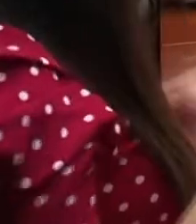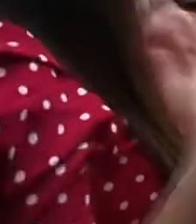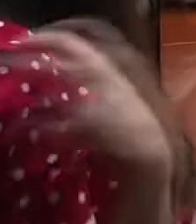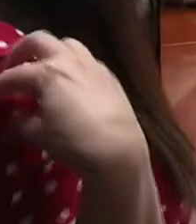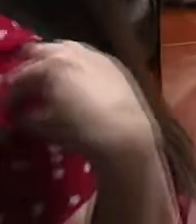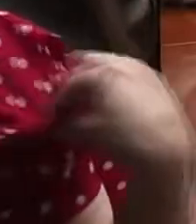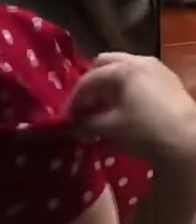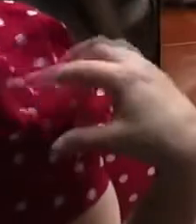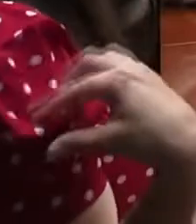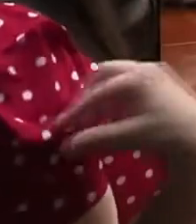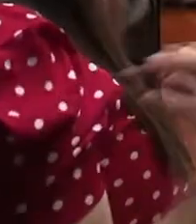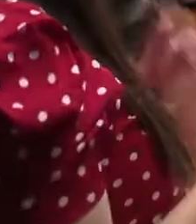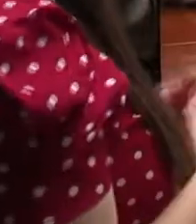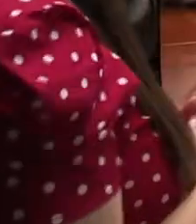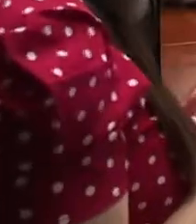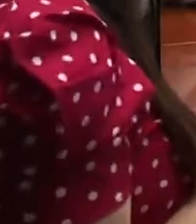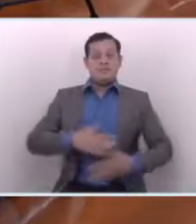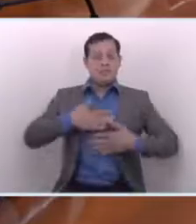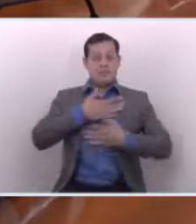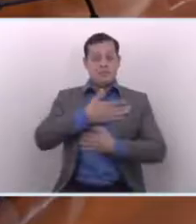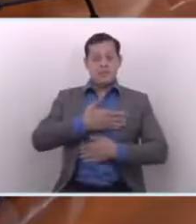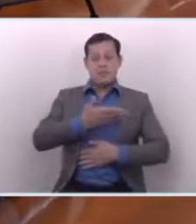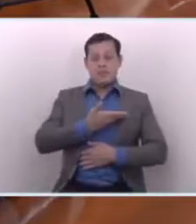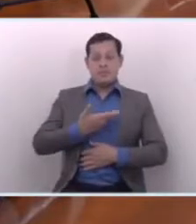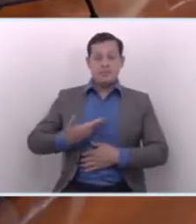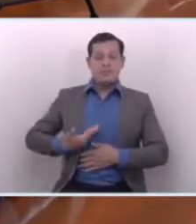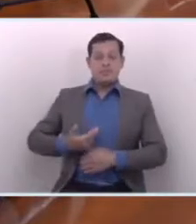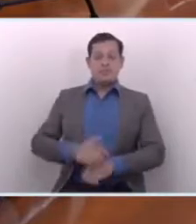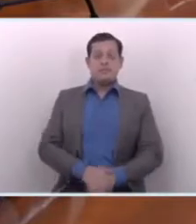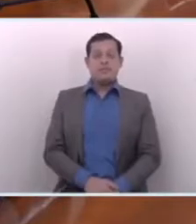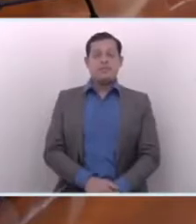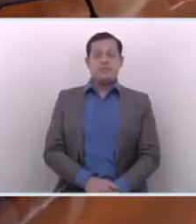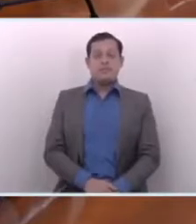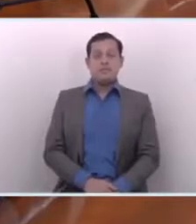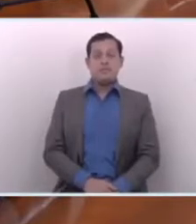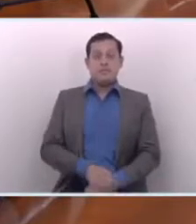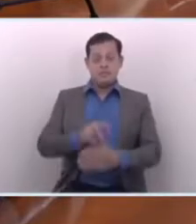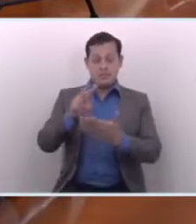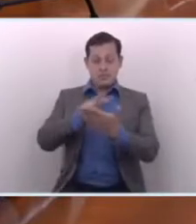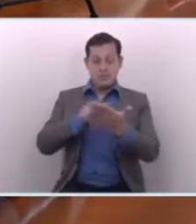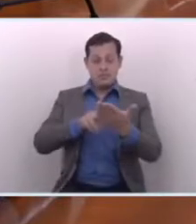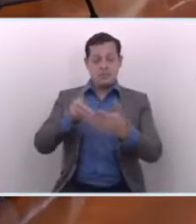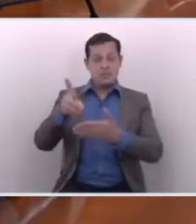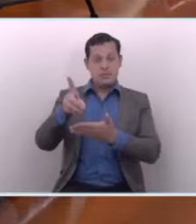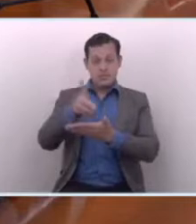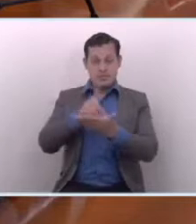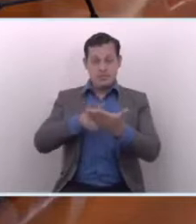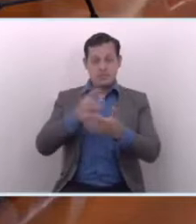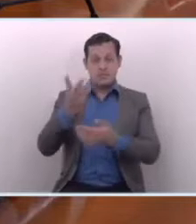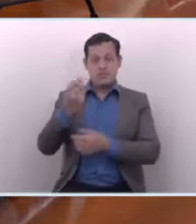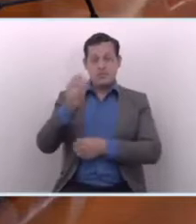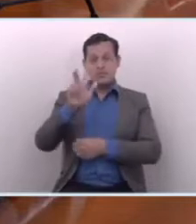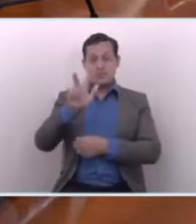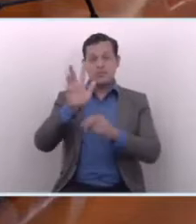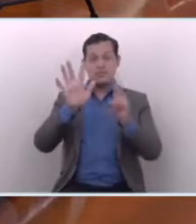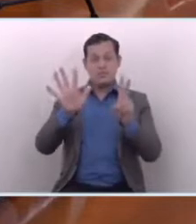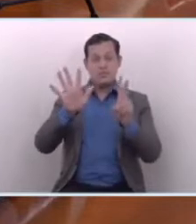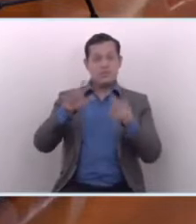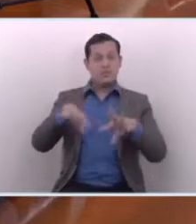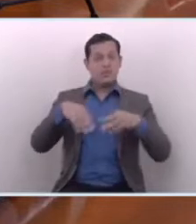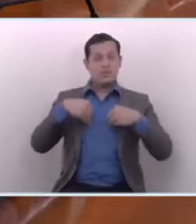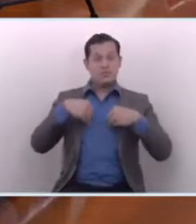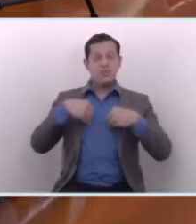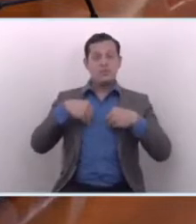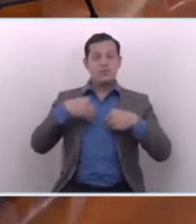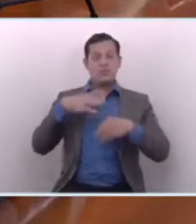no se aplique en los seguros que acompañen la contratación de créditos hipotecarios, es decir, los relacionados a la compra de casas. Durante la